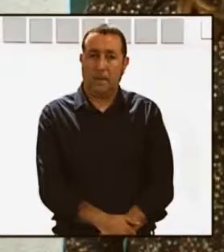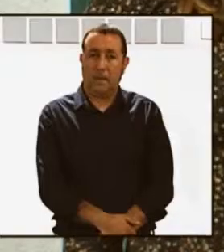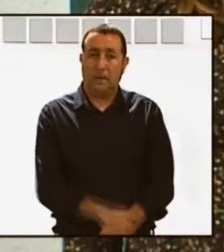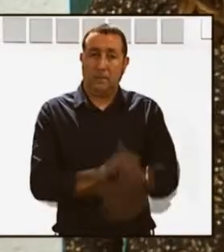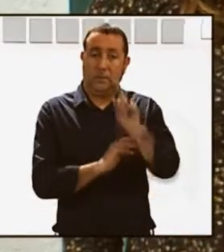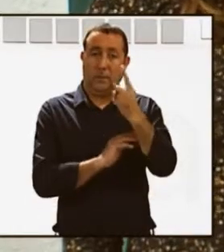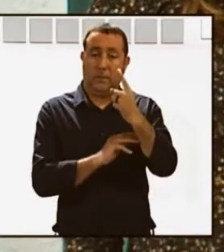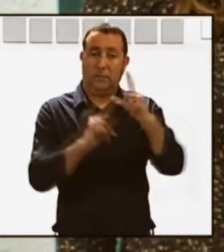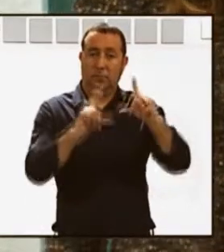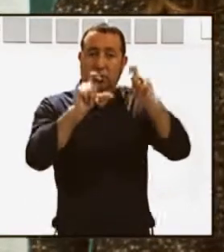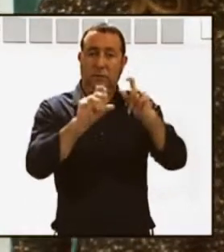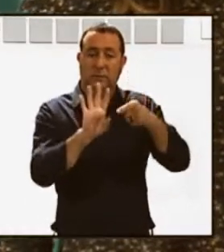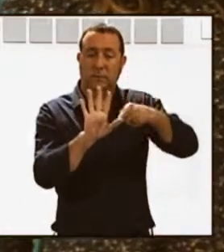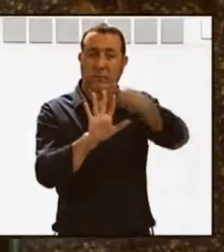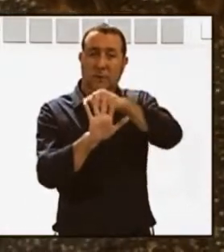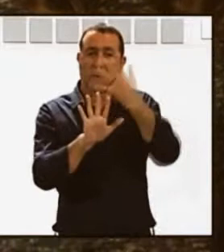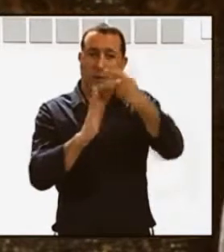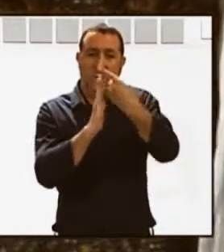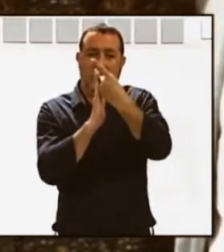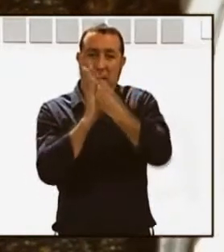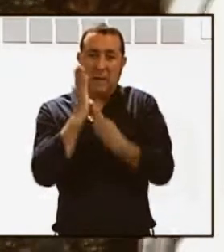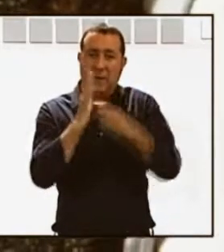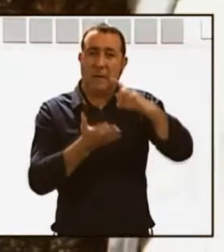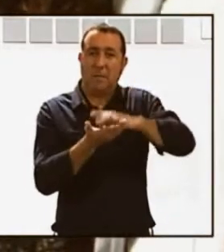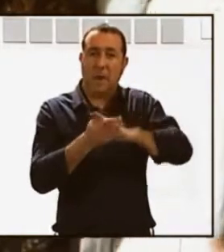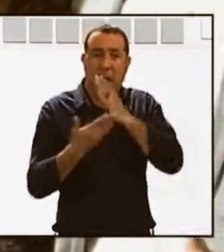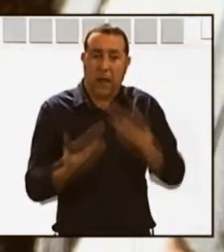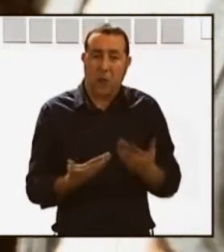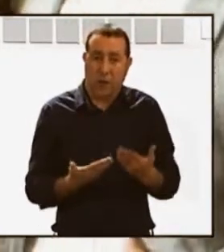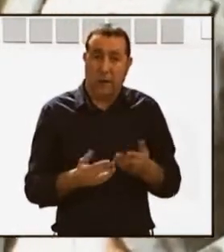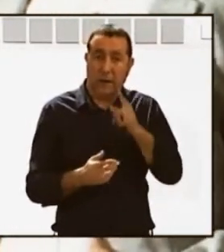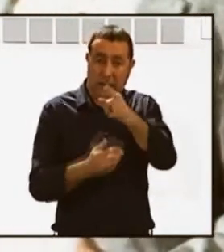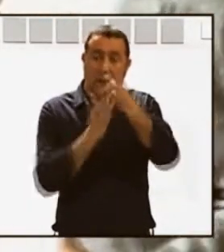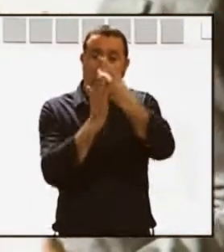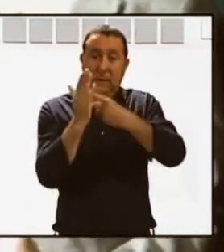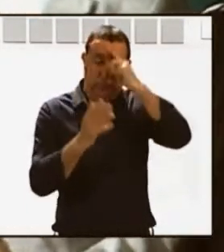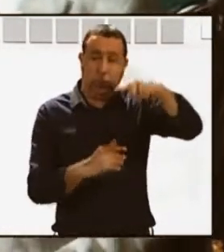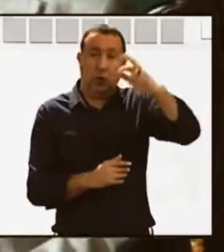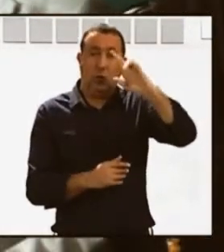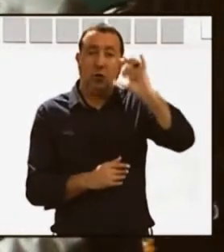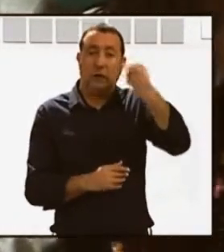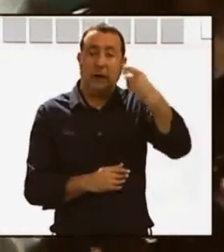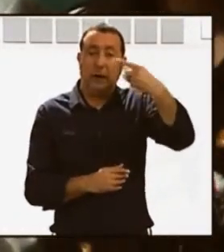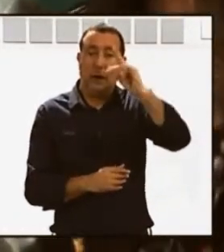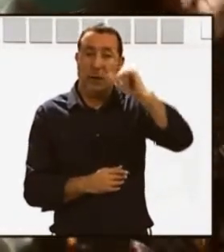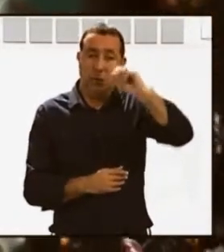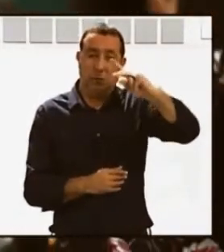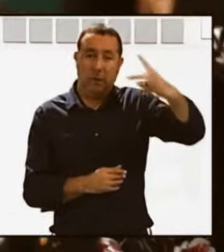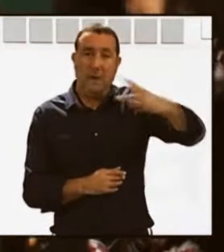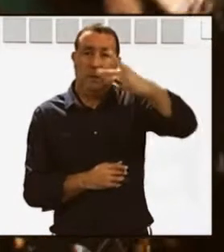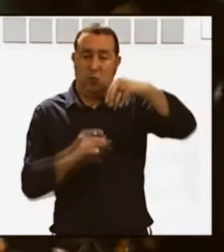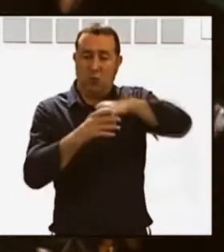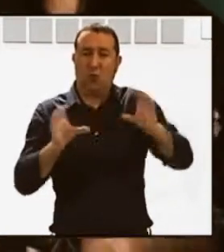Primera foto de familia de los 5 primeros miembros de la lista de Málaga Ahora. Una lista encabezada por Rosa Galindo, la número 2 de la